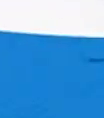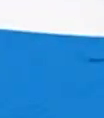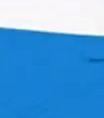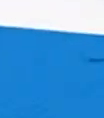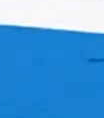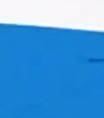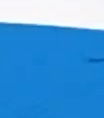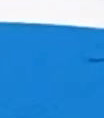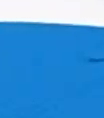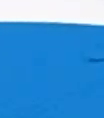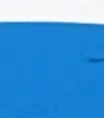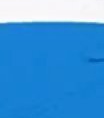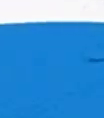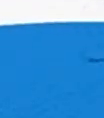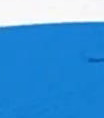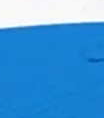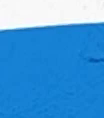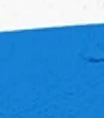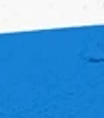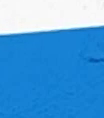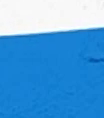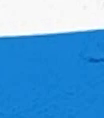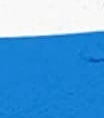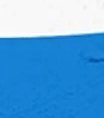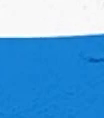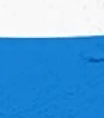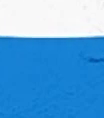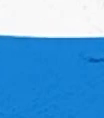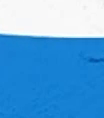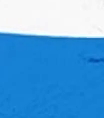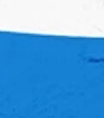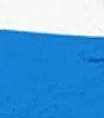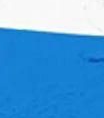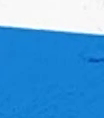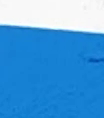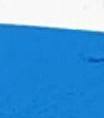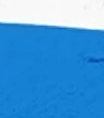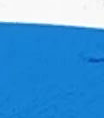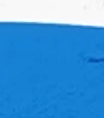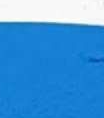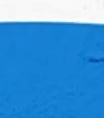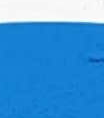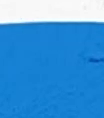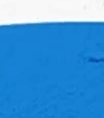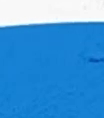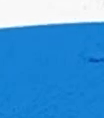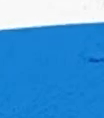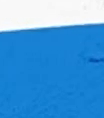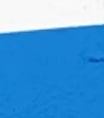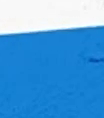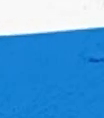Juega creyendo que será. Esto fue el sorteo Loto.